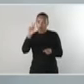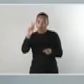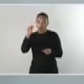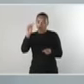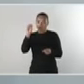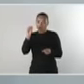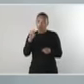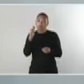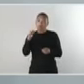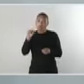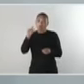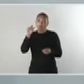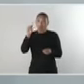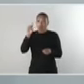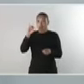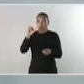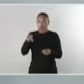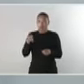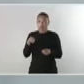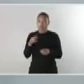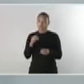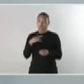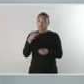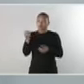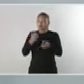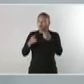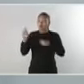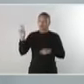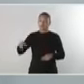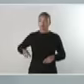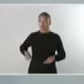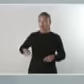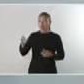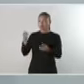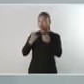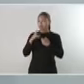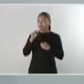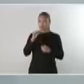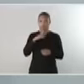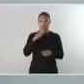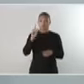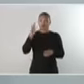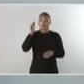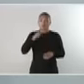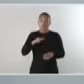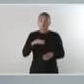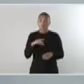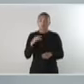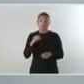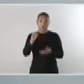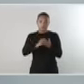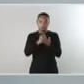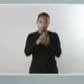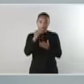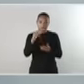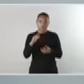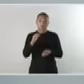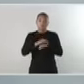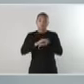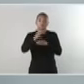yo no vivo del gobierno ni le he hecho daño a Tamaulipas tamaulipecos en esta elección hay dos cosas que no podemos